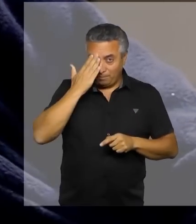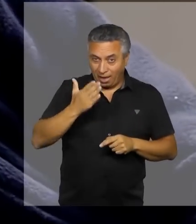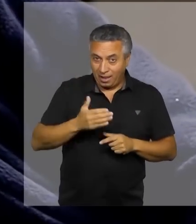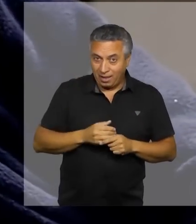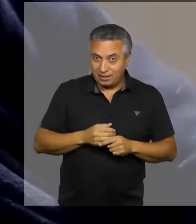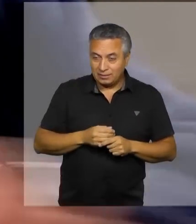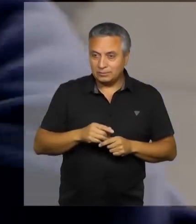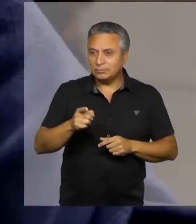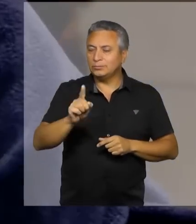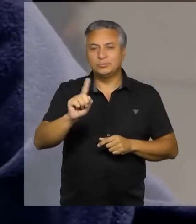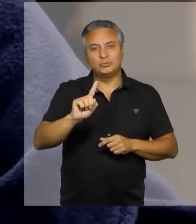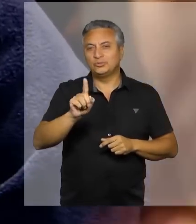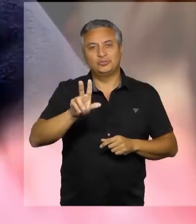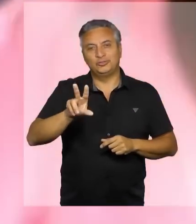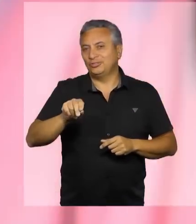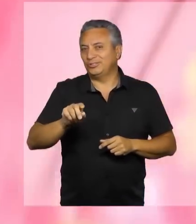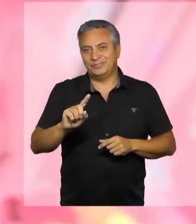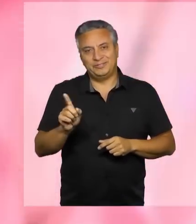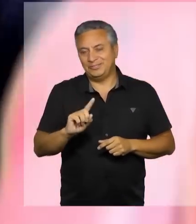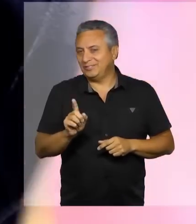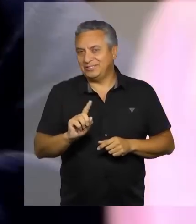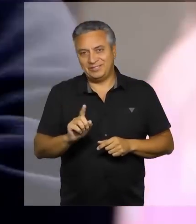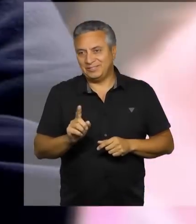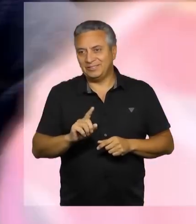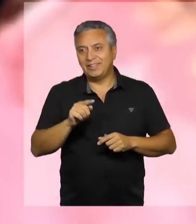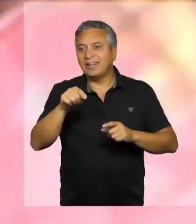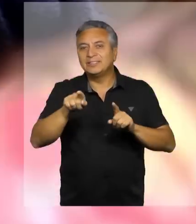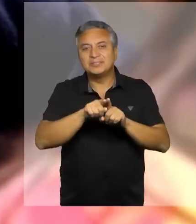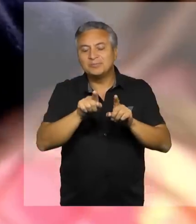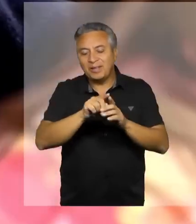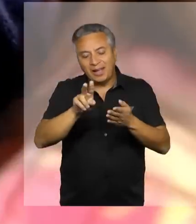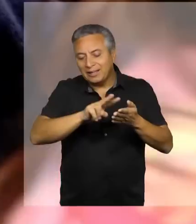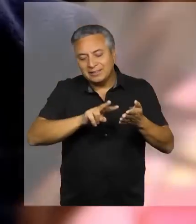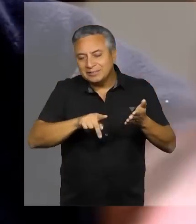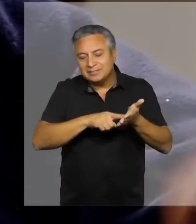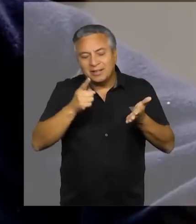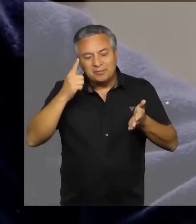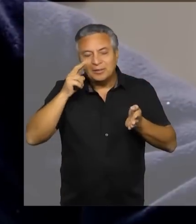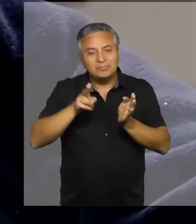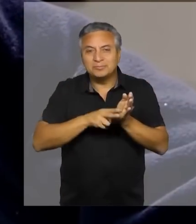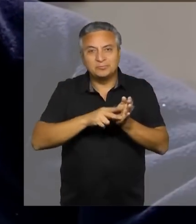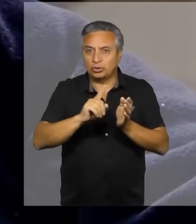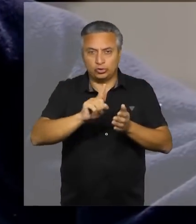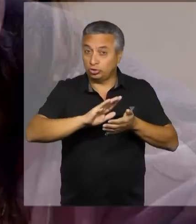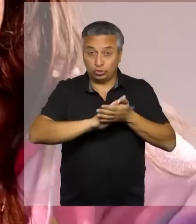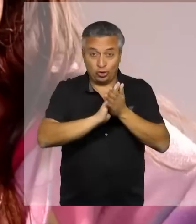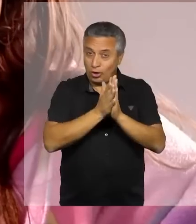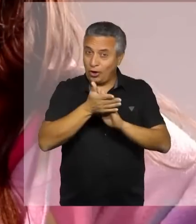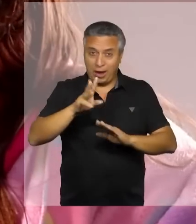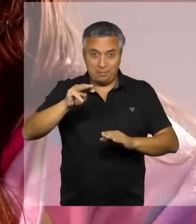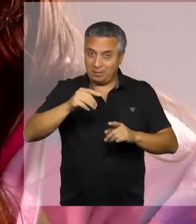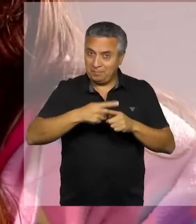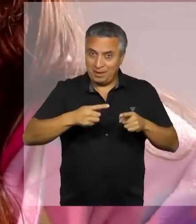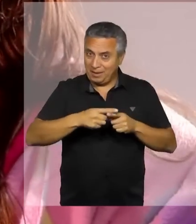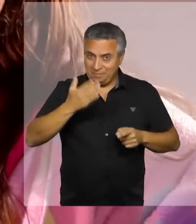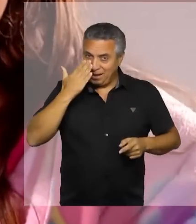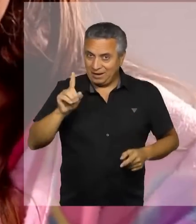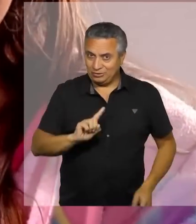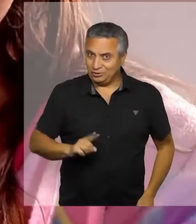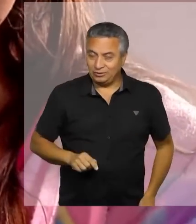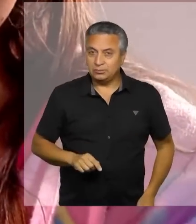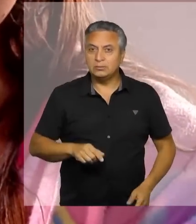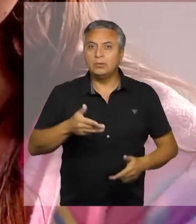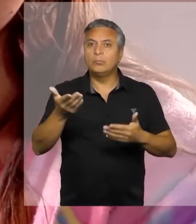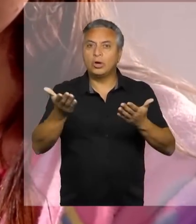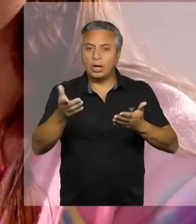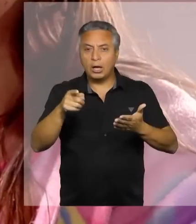No, esto es ficción, es literatura. No todas las madrastras son malas. Pero es que acá la